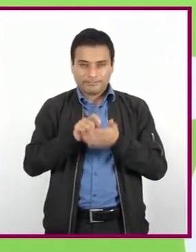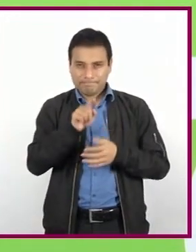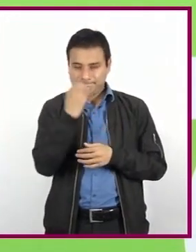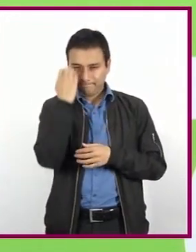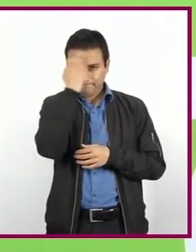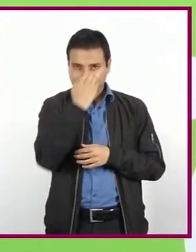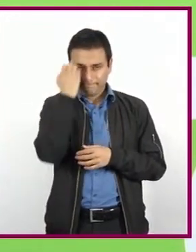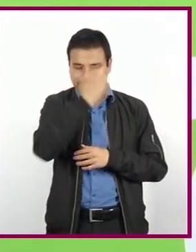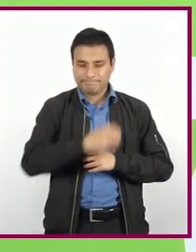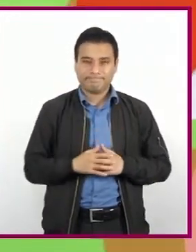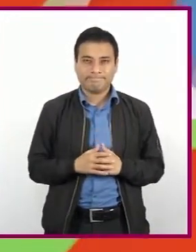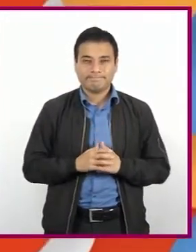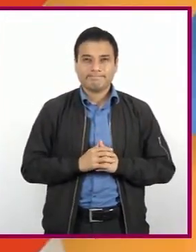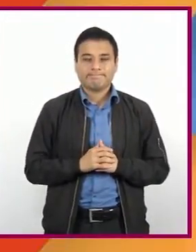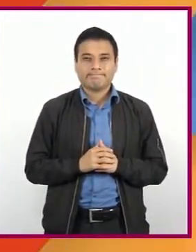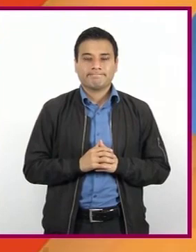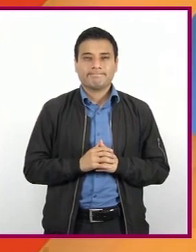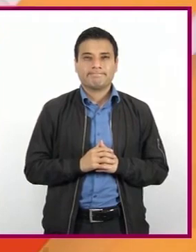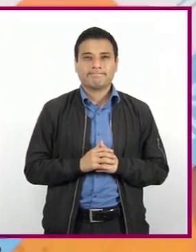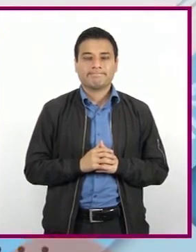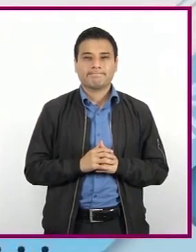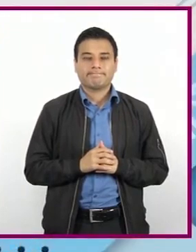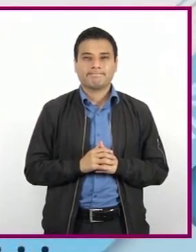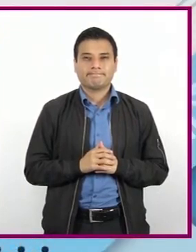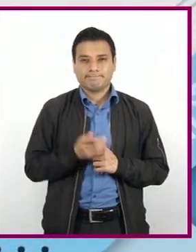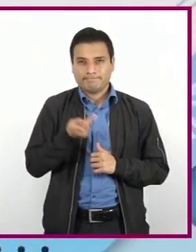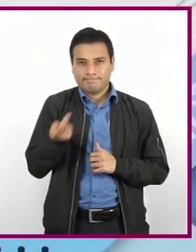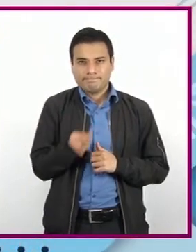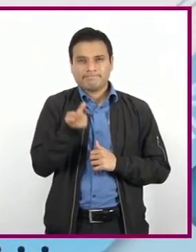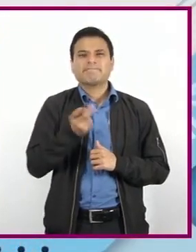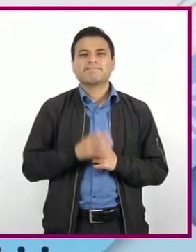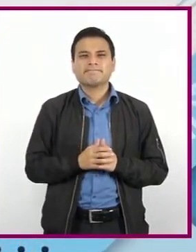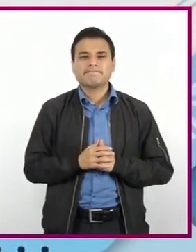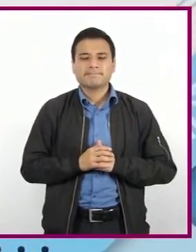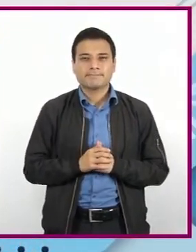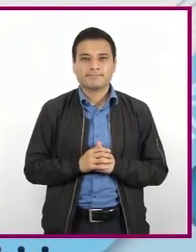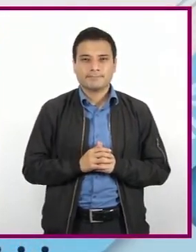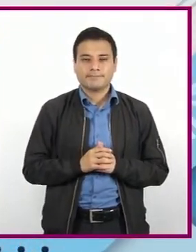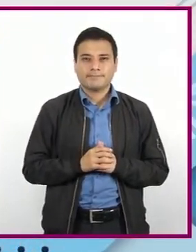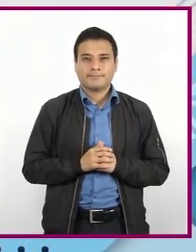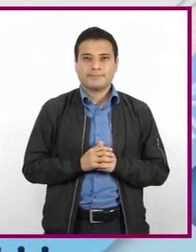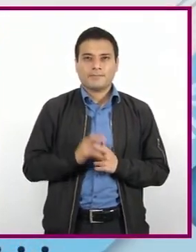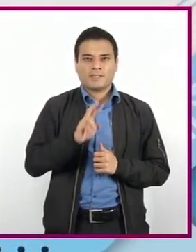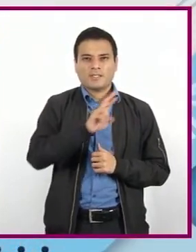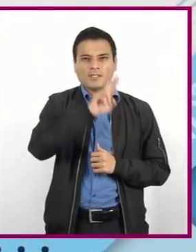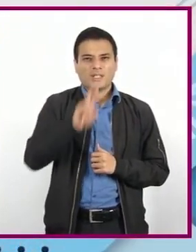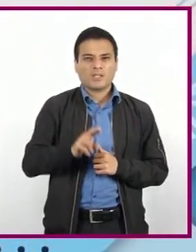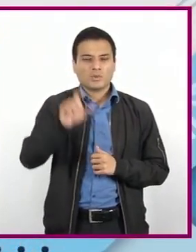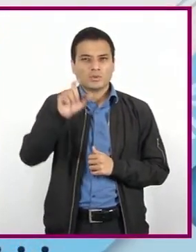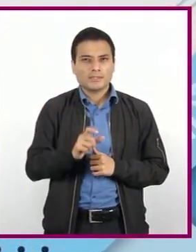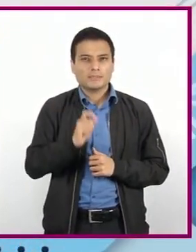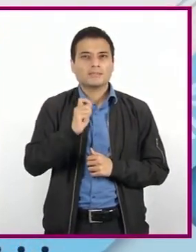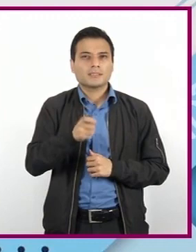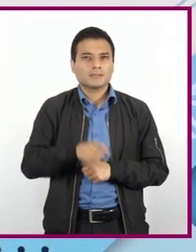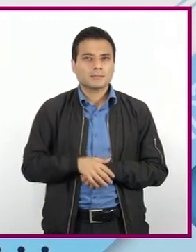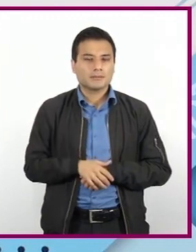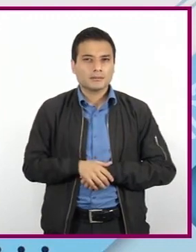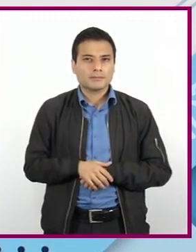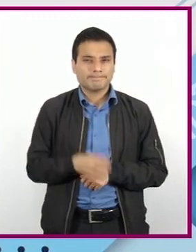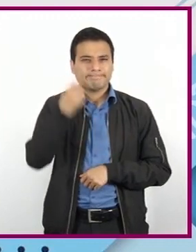al inicio de esta sesión. Las preguntas son: ¿qué son los rayos X? ¿Para qué